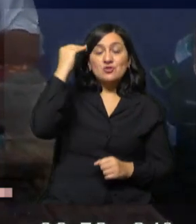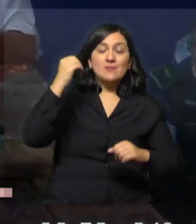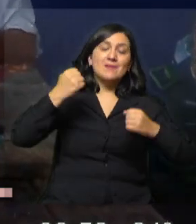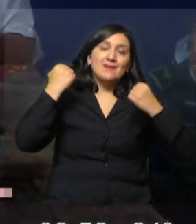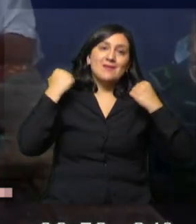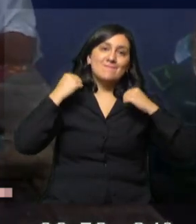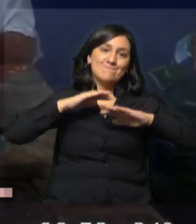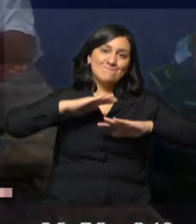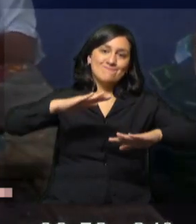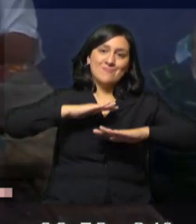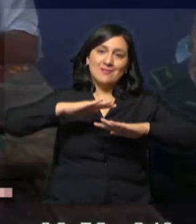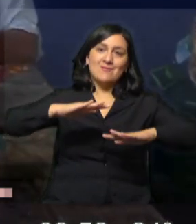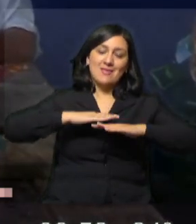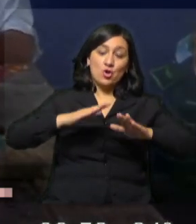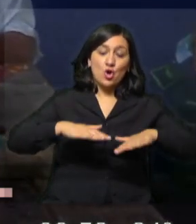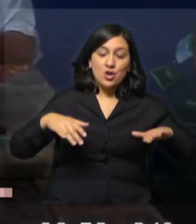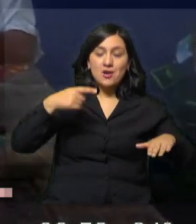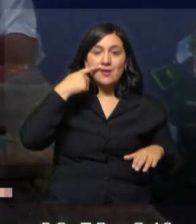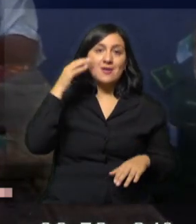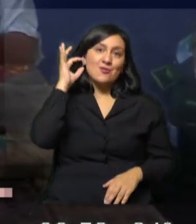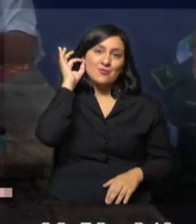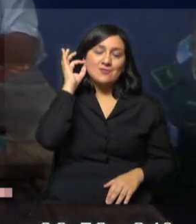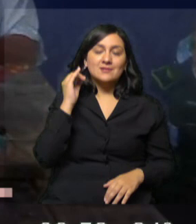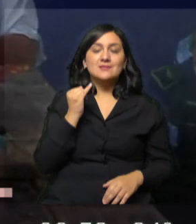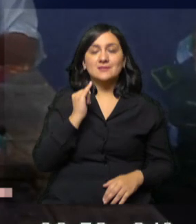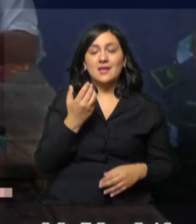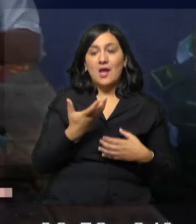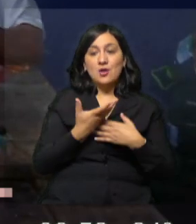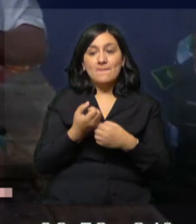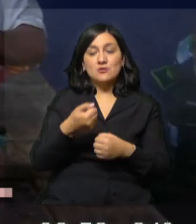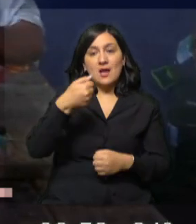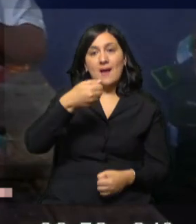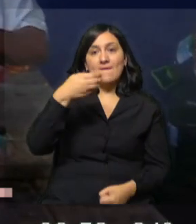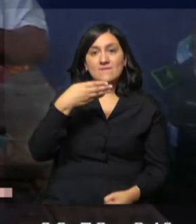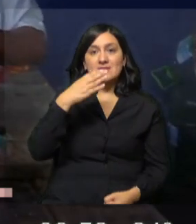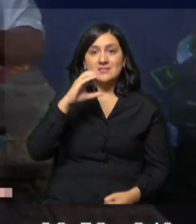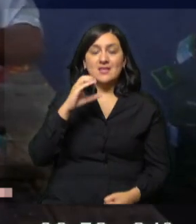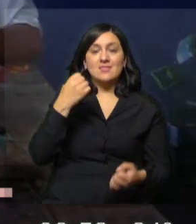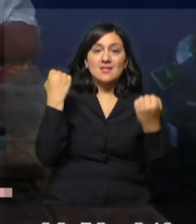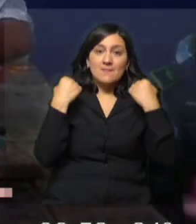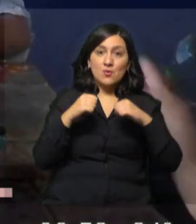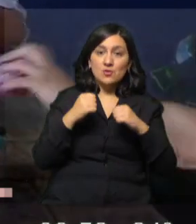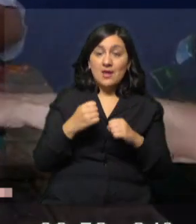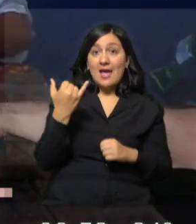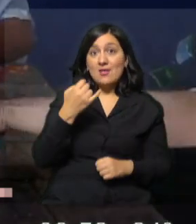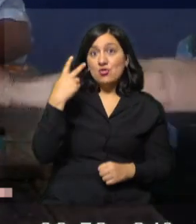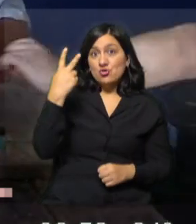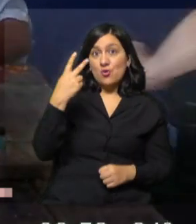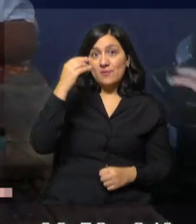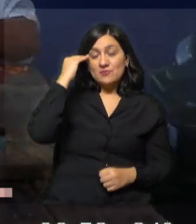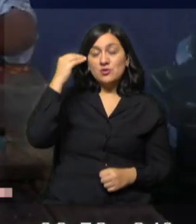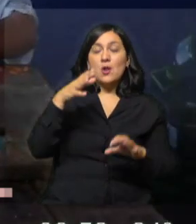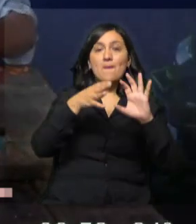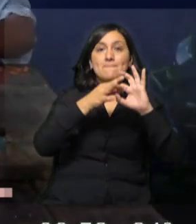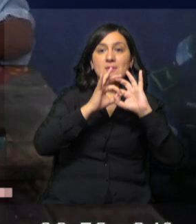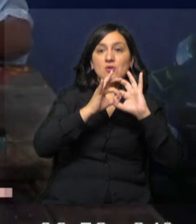niños y niñas, ¿no? Es verdad, tenemos un apoyo del ABC Deportes que manda dos profesores los miércoles y los